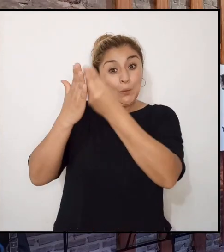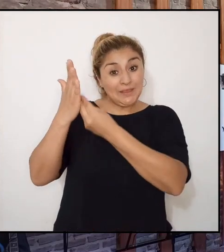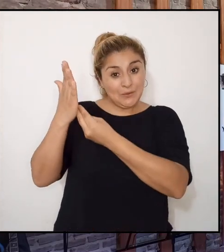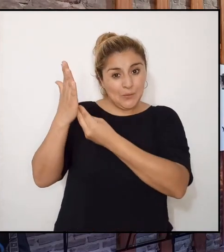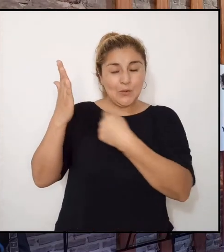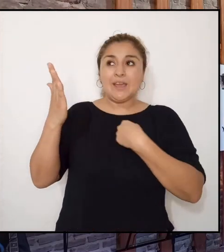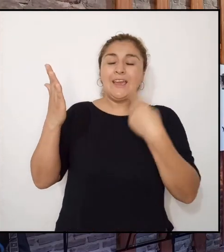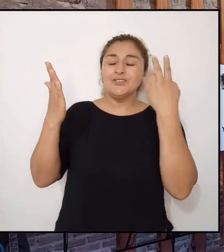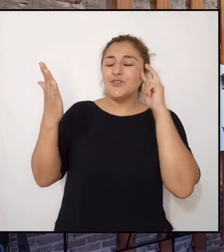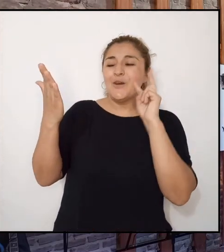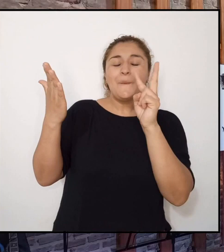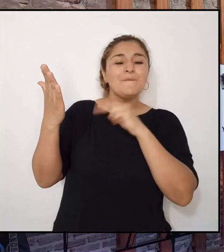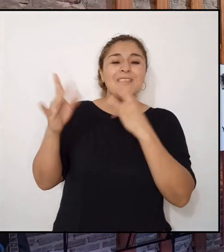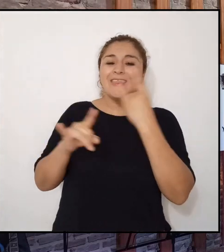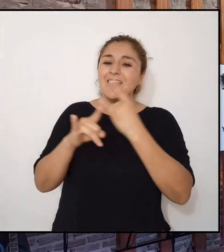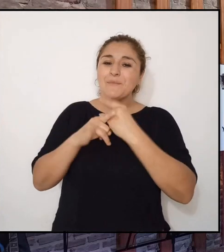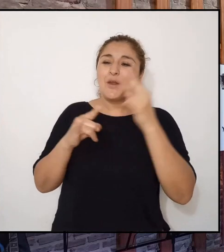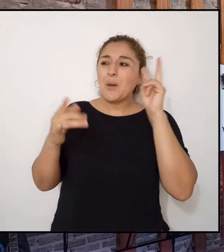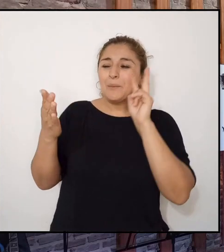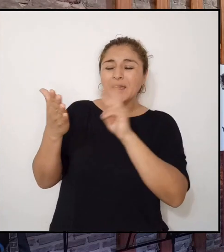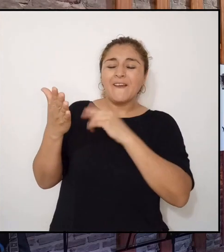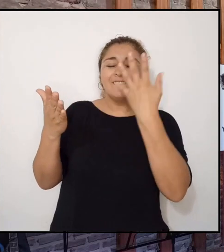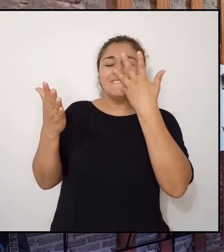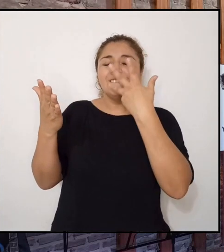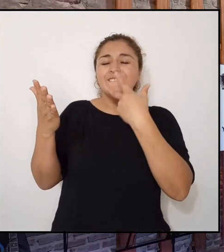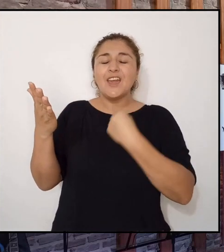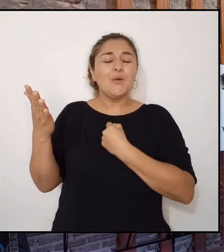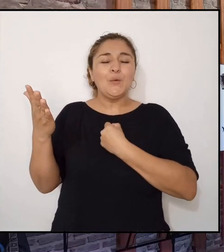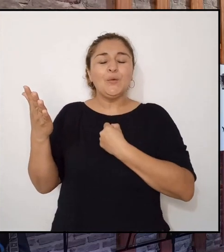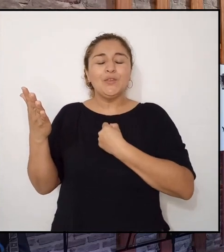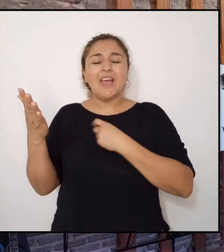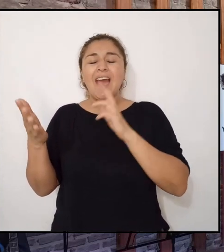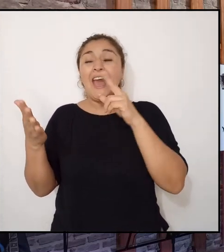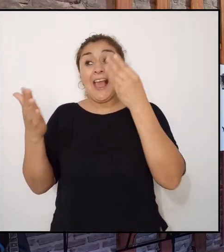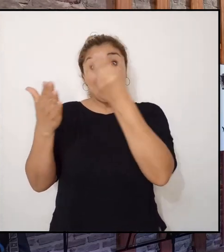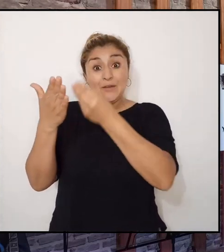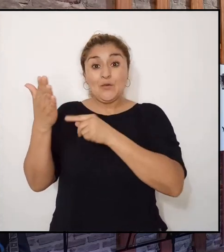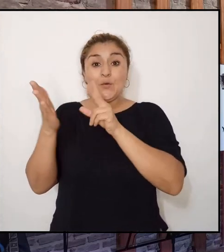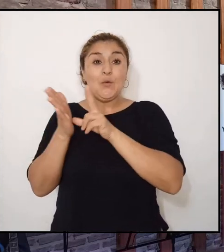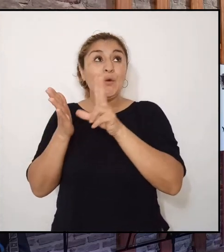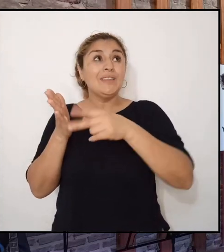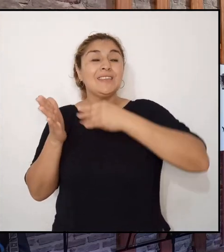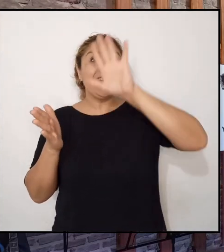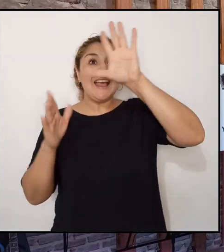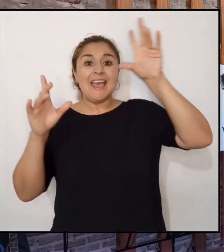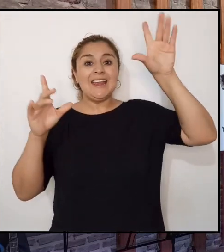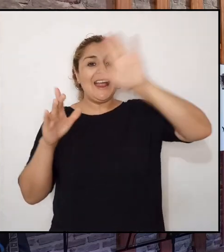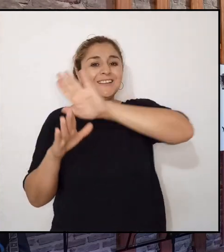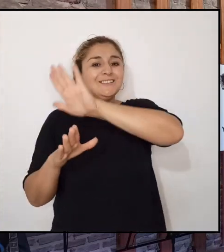dice, Señor, háblame, háblame, háblame. Y el Señor le dice, ¿está alcanzando una Biblia?